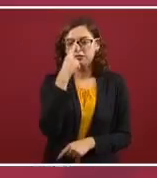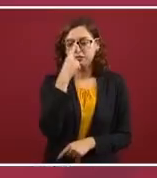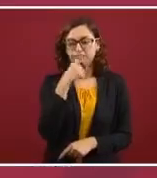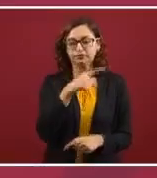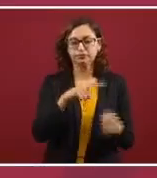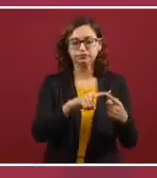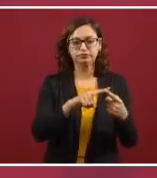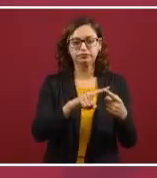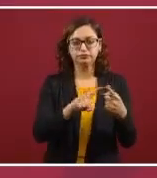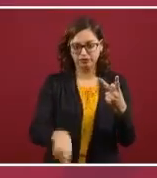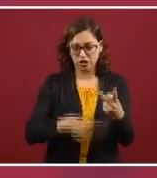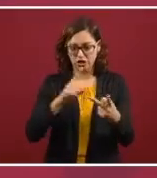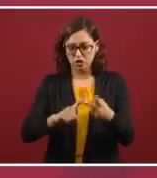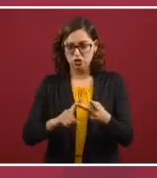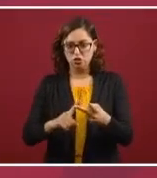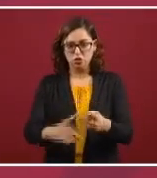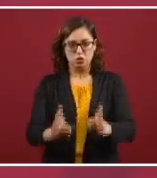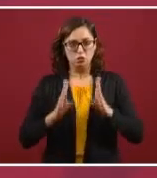los soldados,